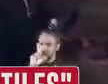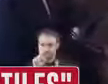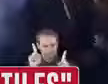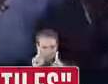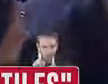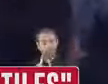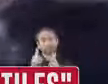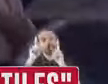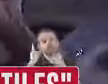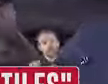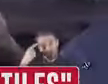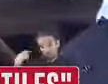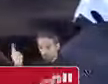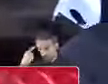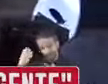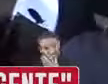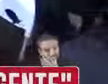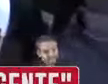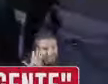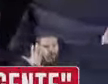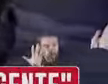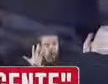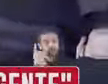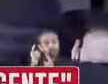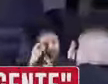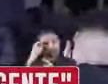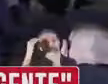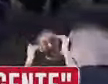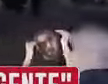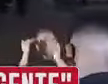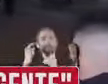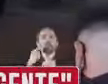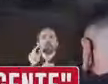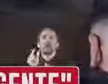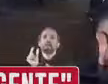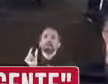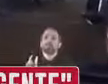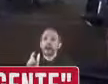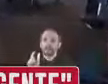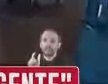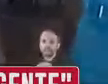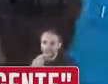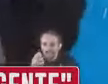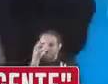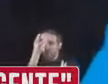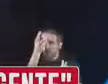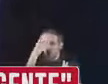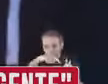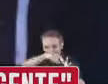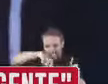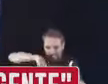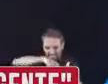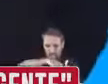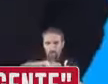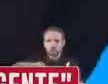imaginamos imaginamos una parte de esas dos hectáreas un